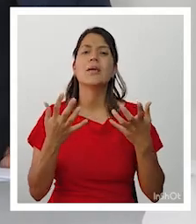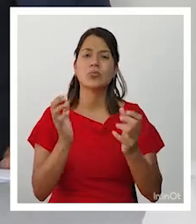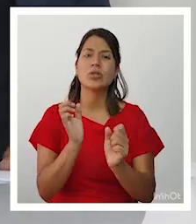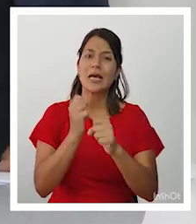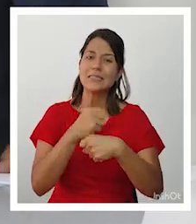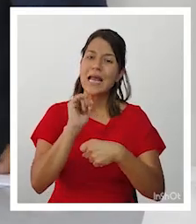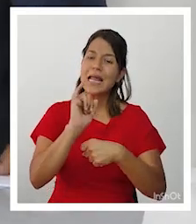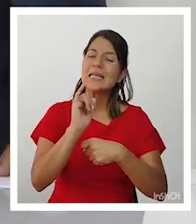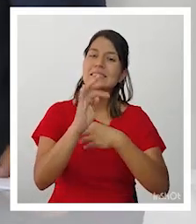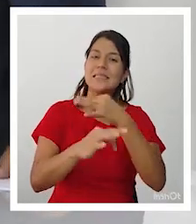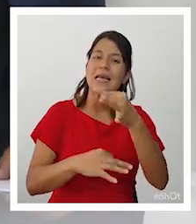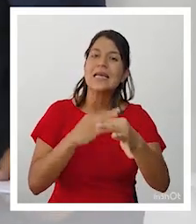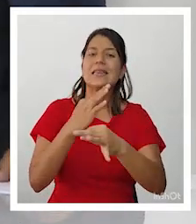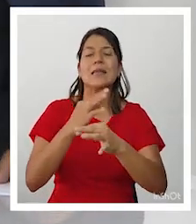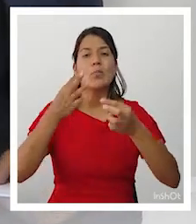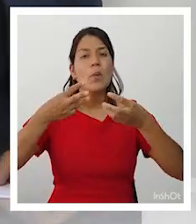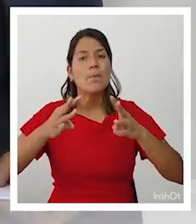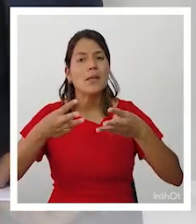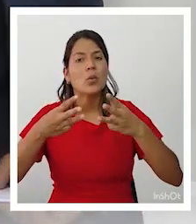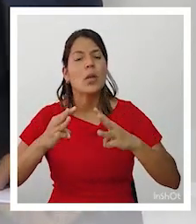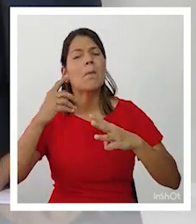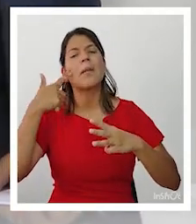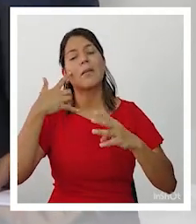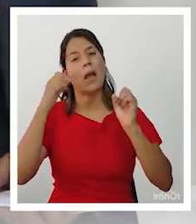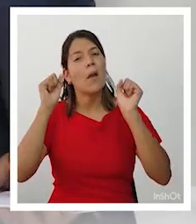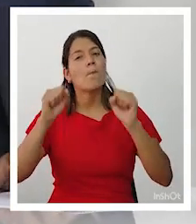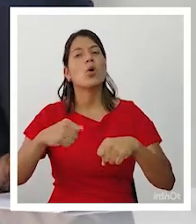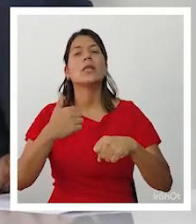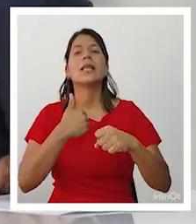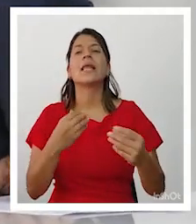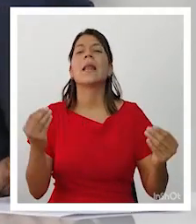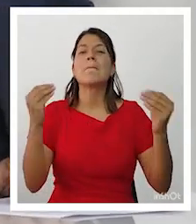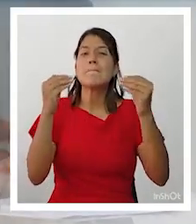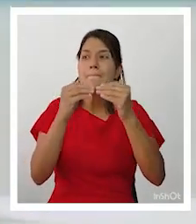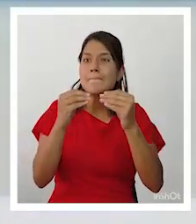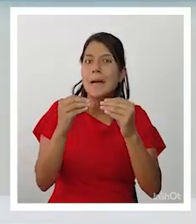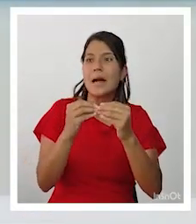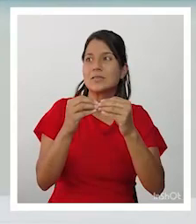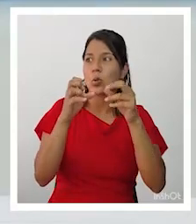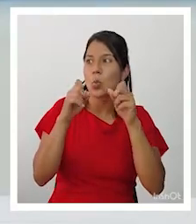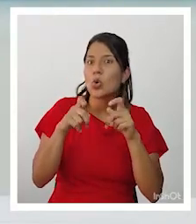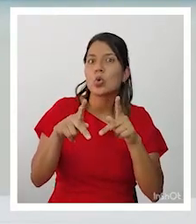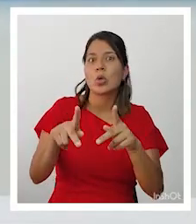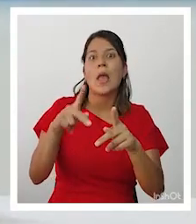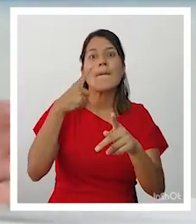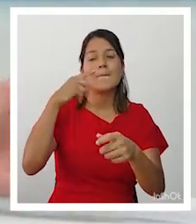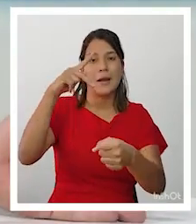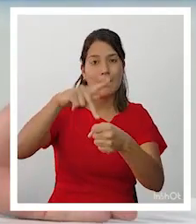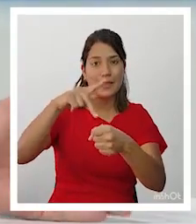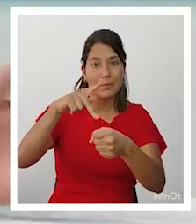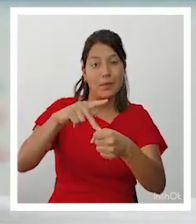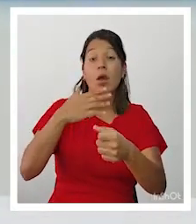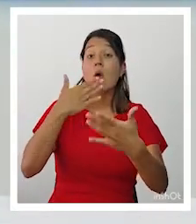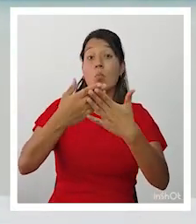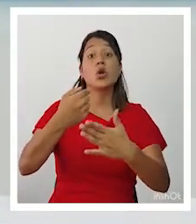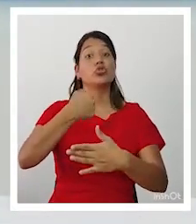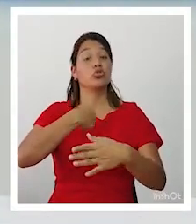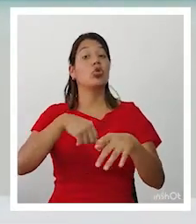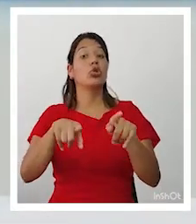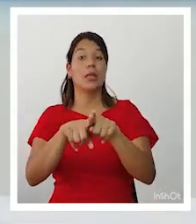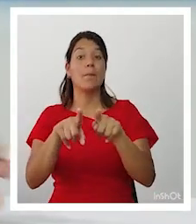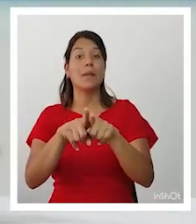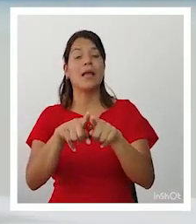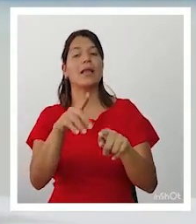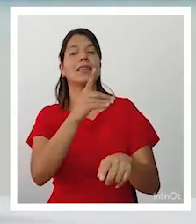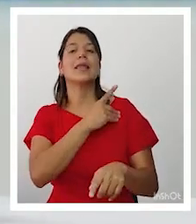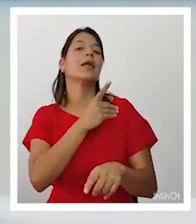de mecanismos para poder tener más espacios de participación. Bueno, yo también soy el director